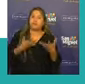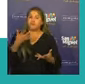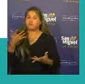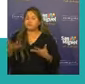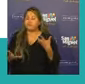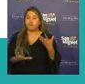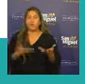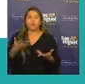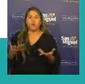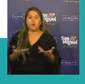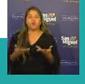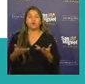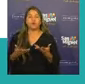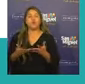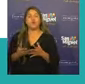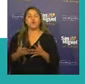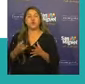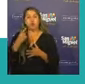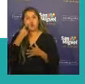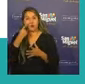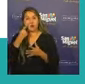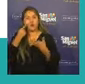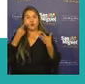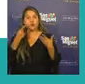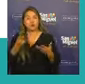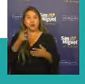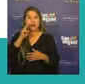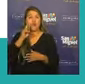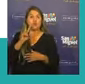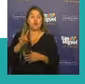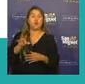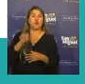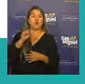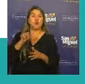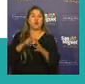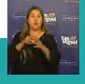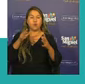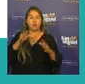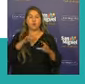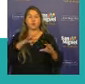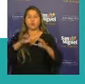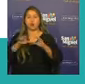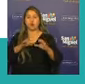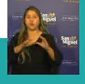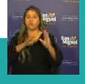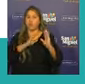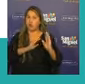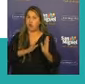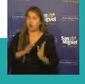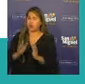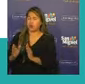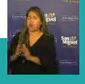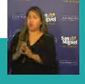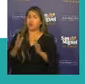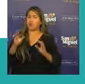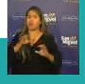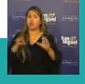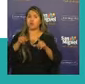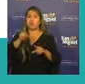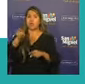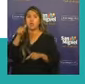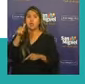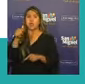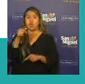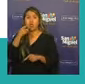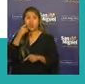hecho levantar y conocer y ver muchas, muchas cosas, ordenar muchas, muchas cosas. Ahí el director de